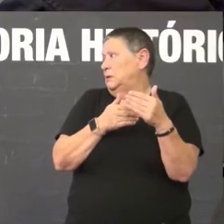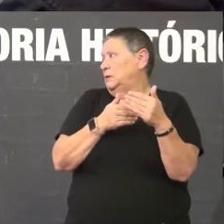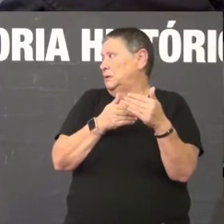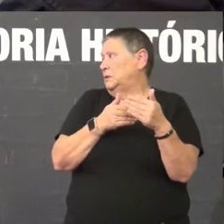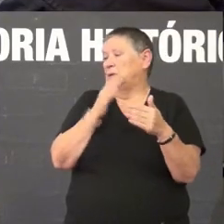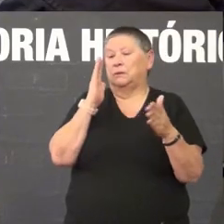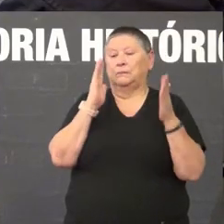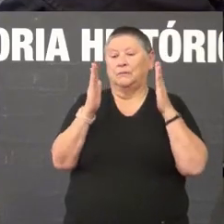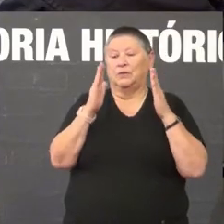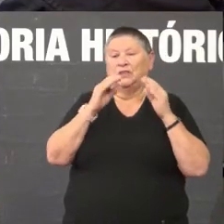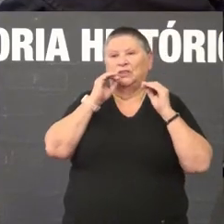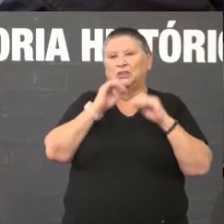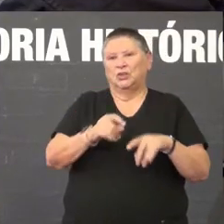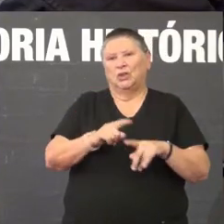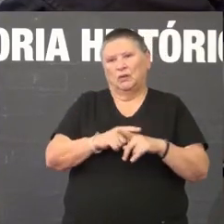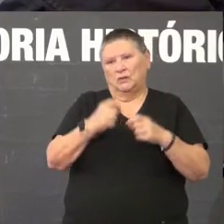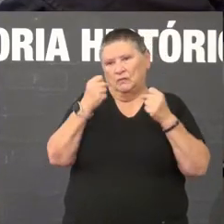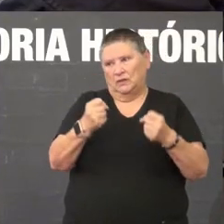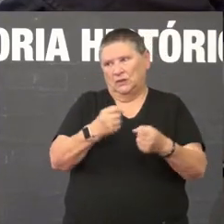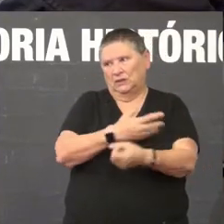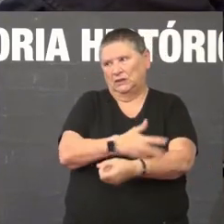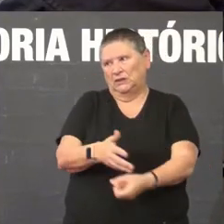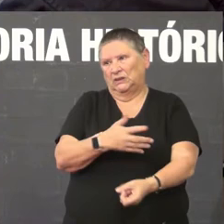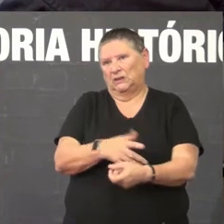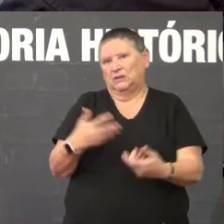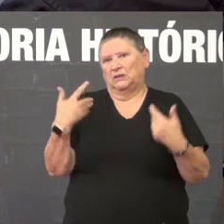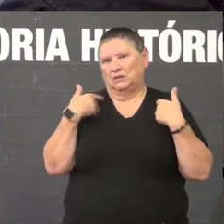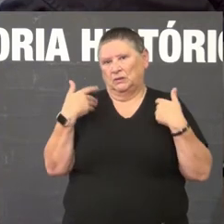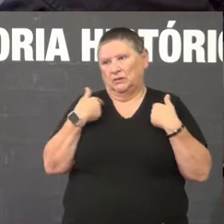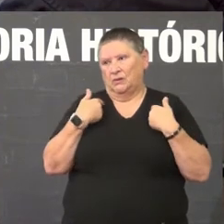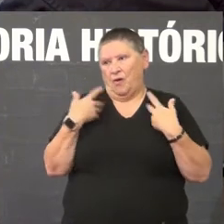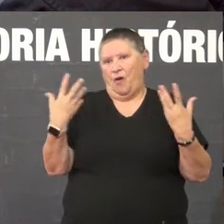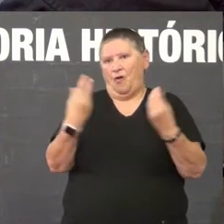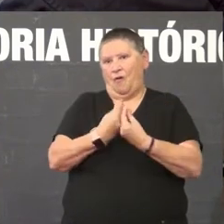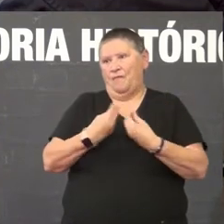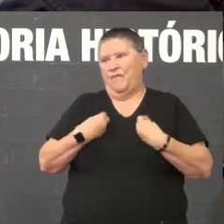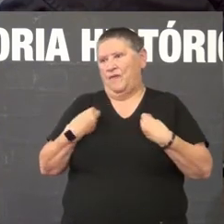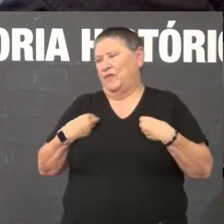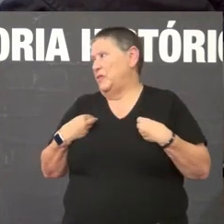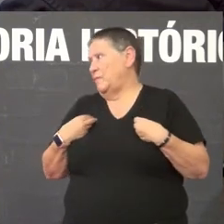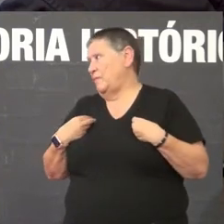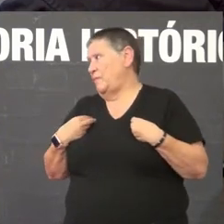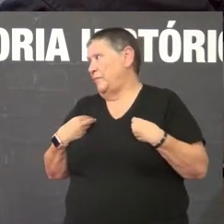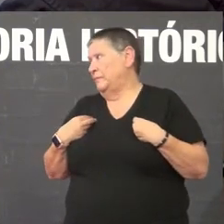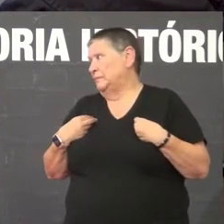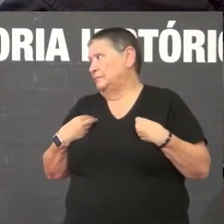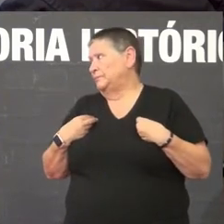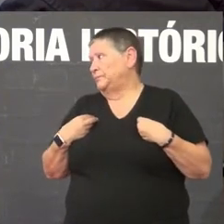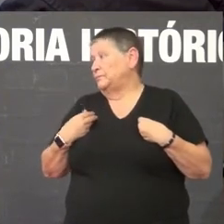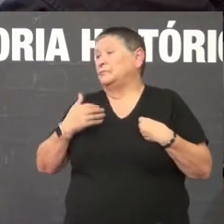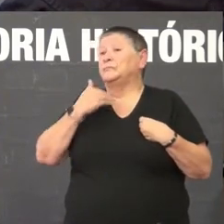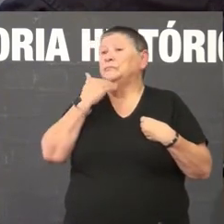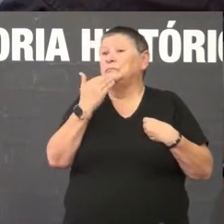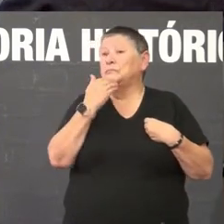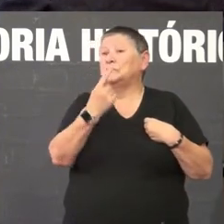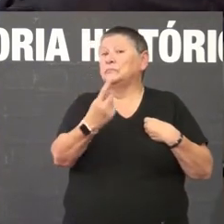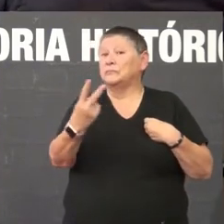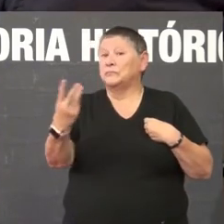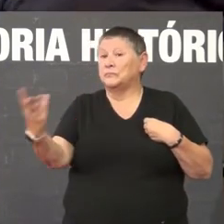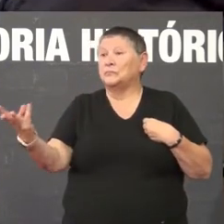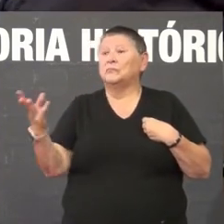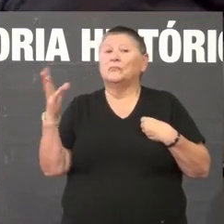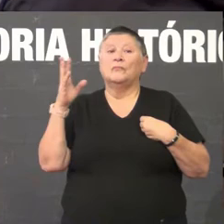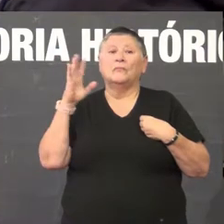periodos históricos sangrantes de nuestra convivencia. Quizás se cometieron y todavía quedan, como yo he dicho, algunos